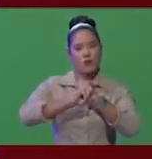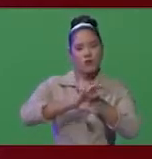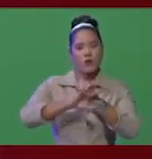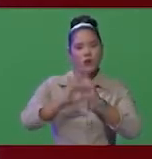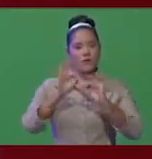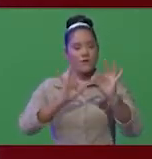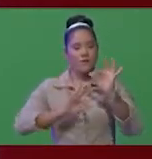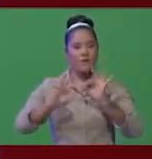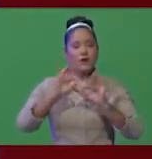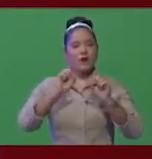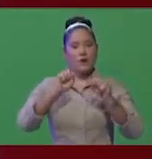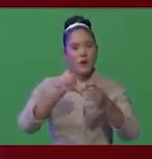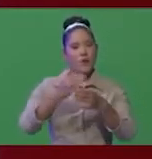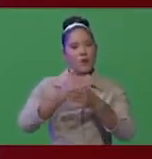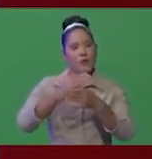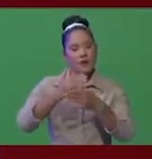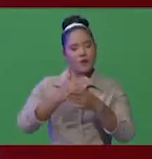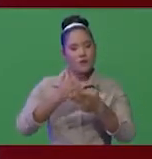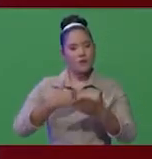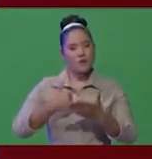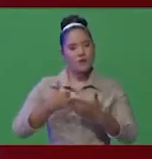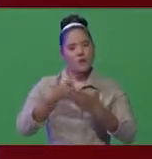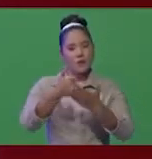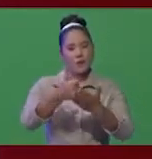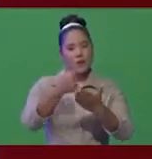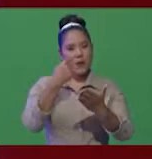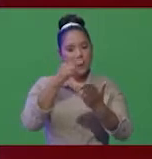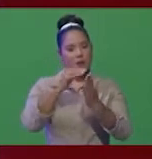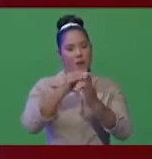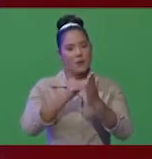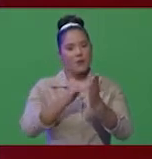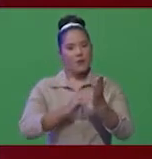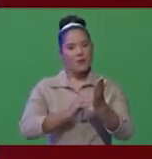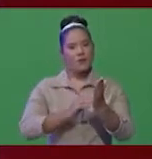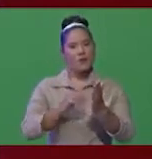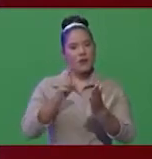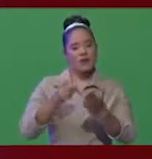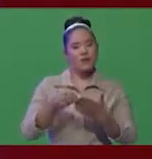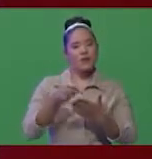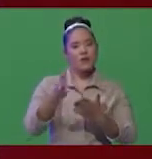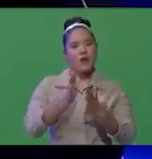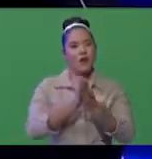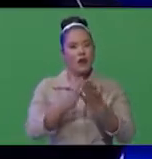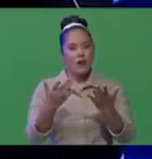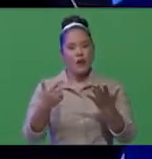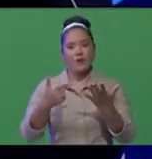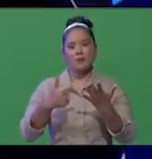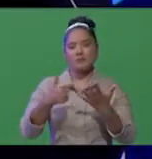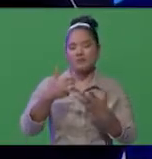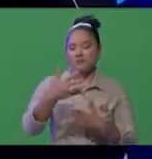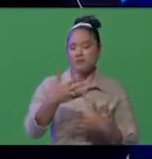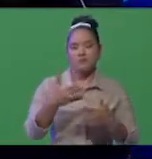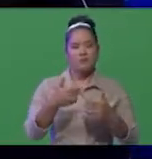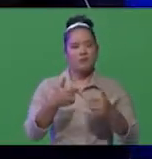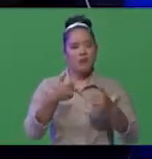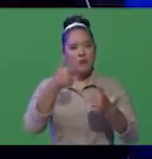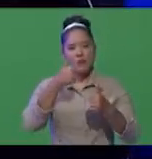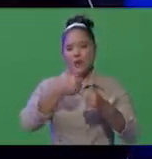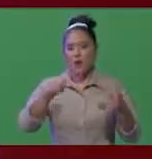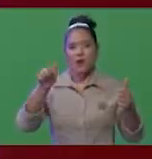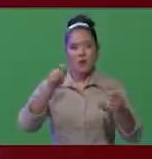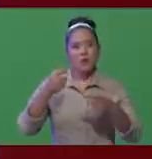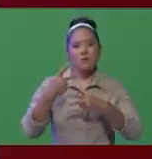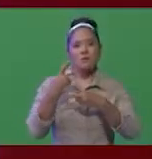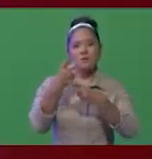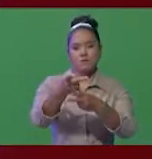ahí sí hemos concedido lo que son los créditos de manera inmediata. Tú te inscribes y inmediatamente puedes optar por un crédito.